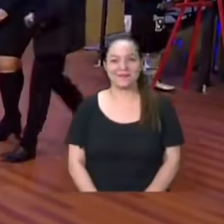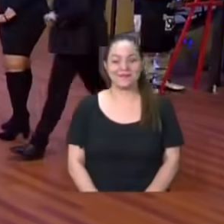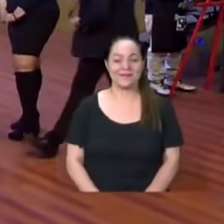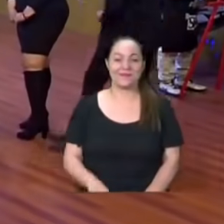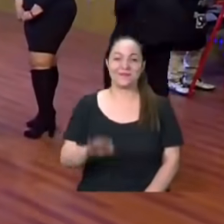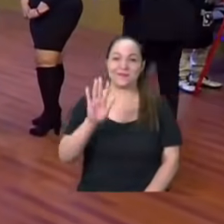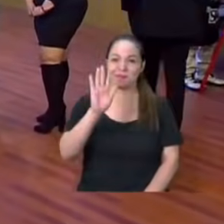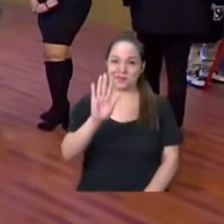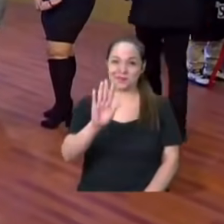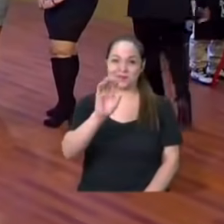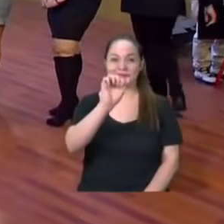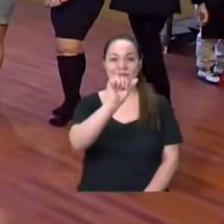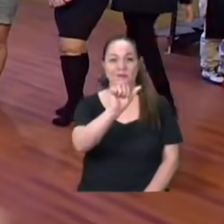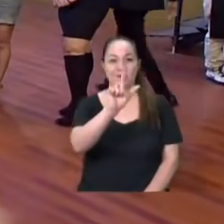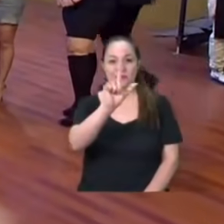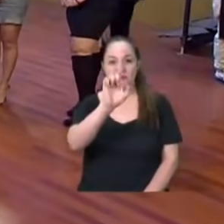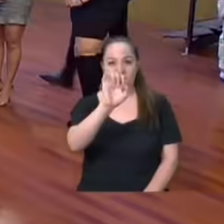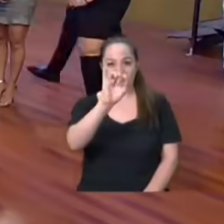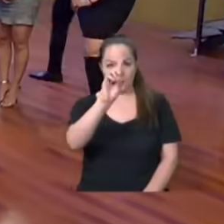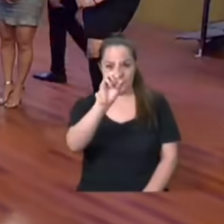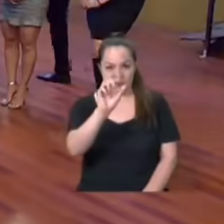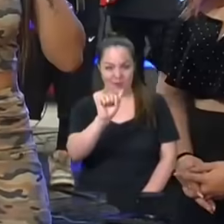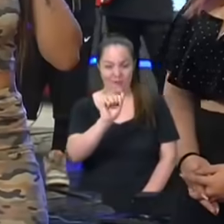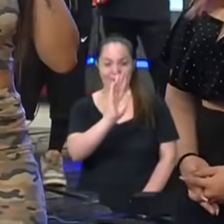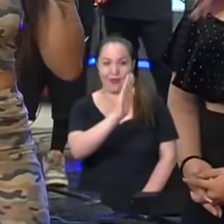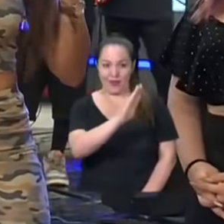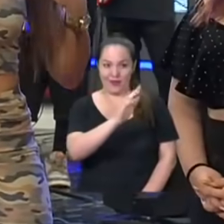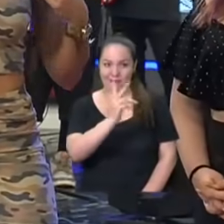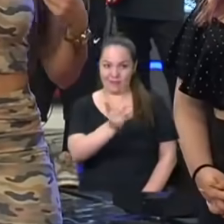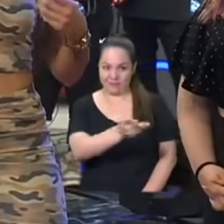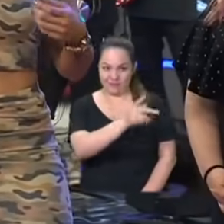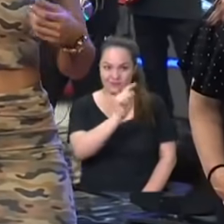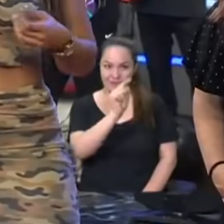Aleida. Dígame, Chávez. Aleida.